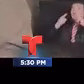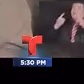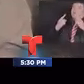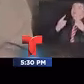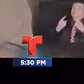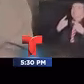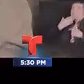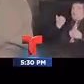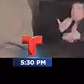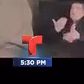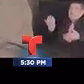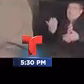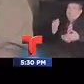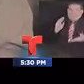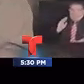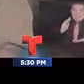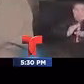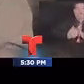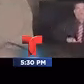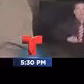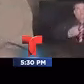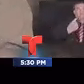menos.